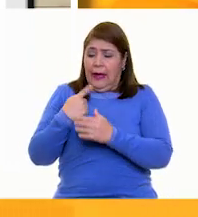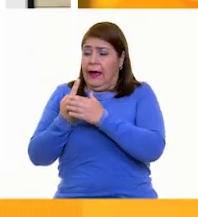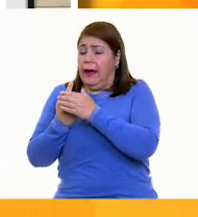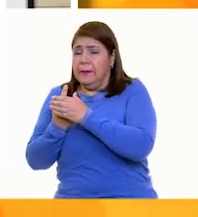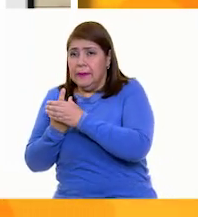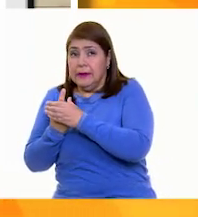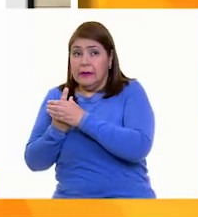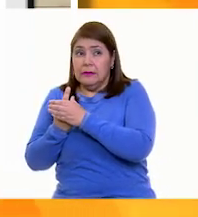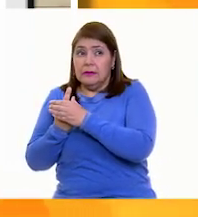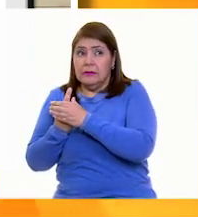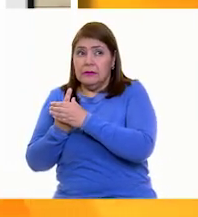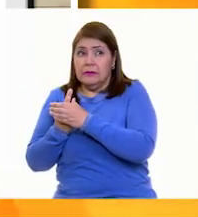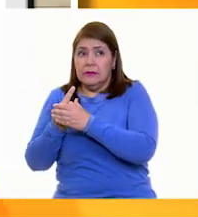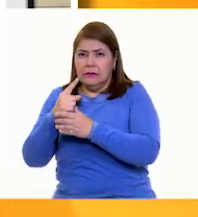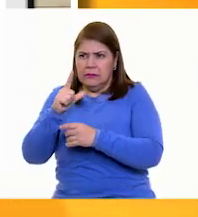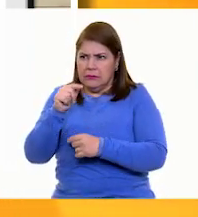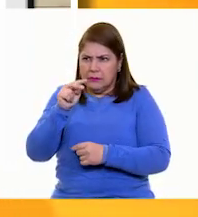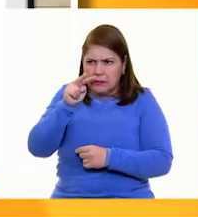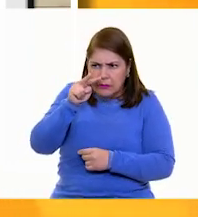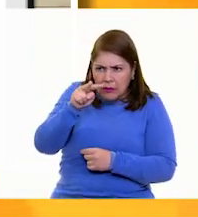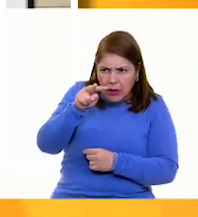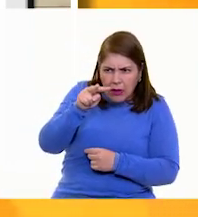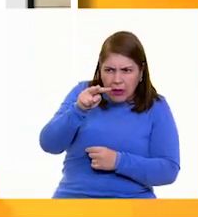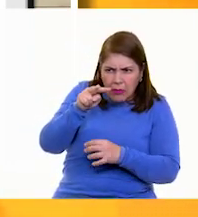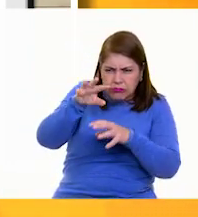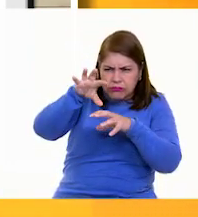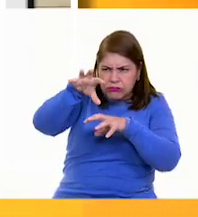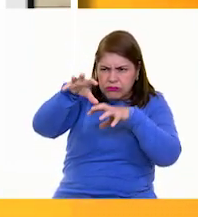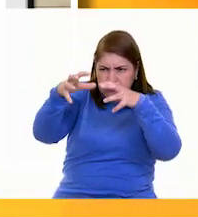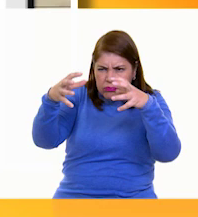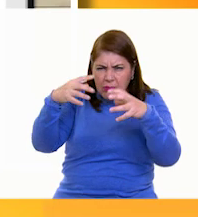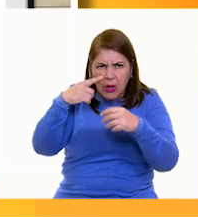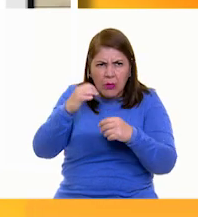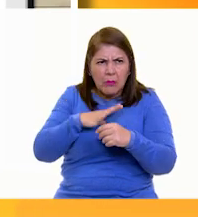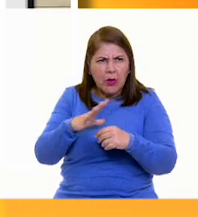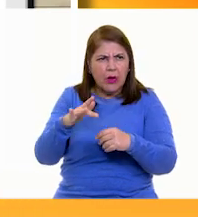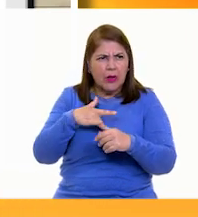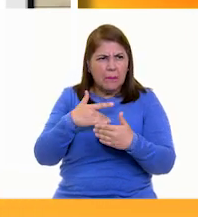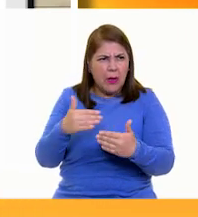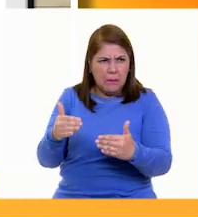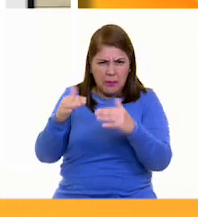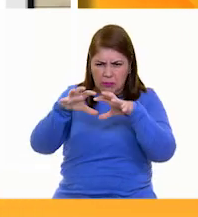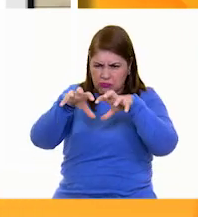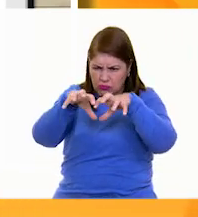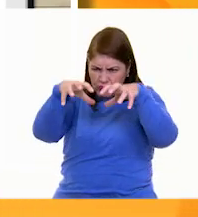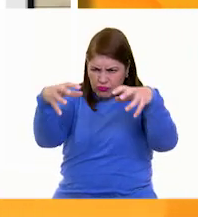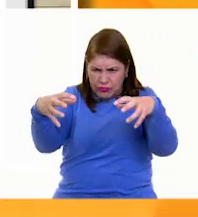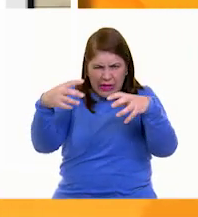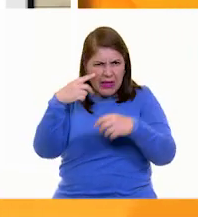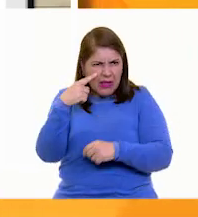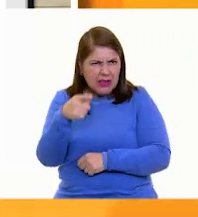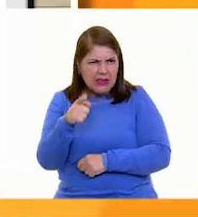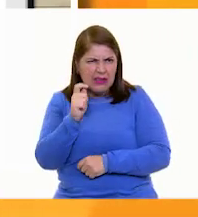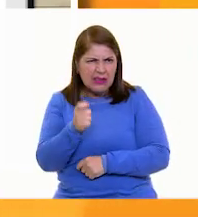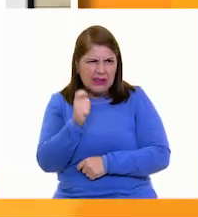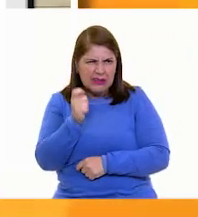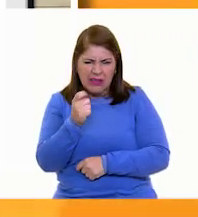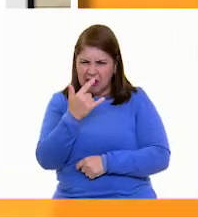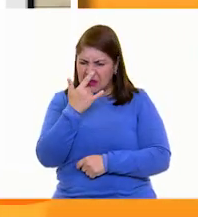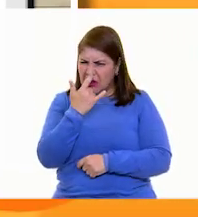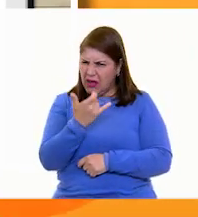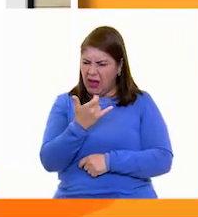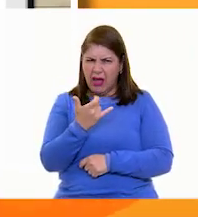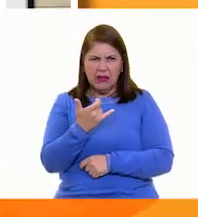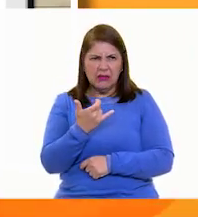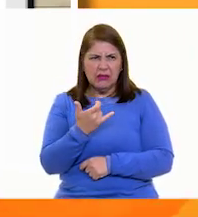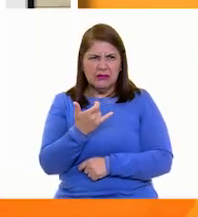Entonces vio dos bultos al pie de su cama, debajo de la cobija. ¿Qué serán esos bultos tan